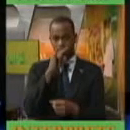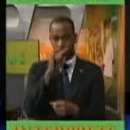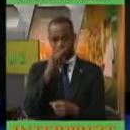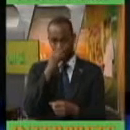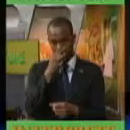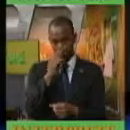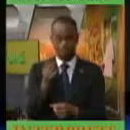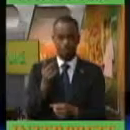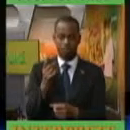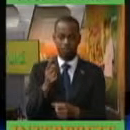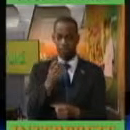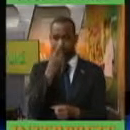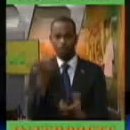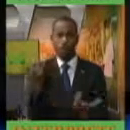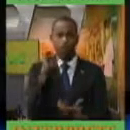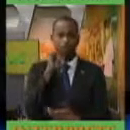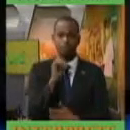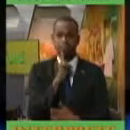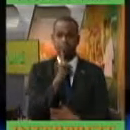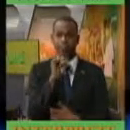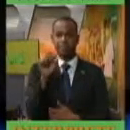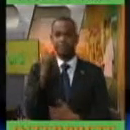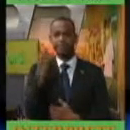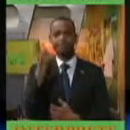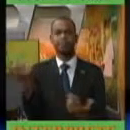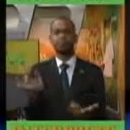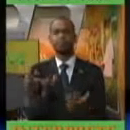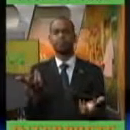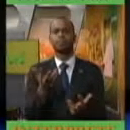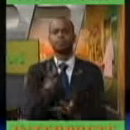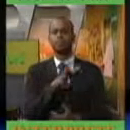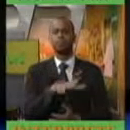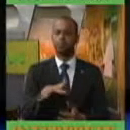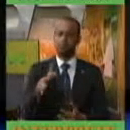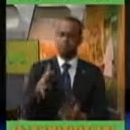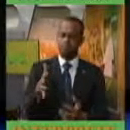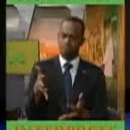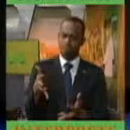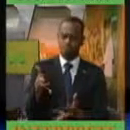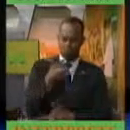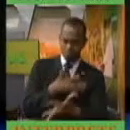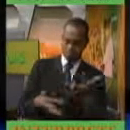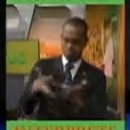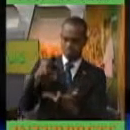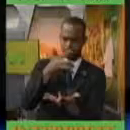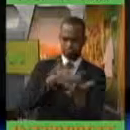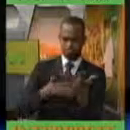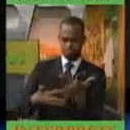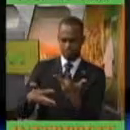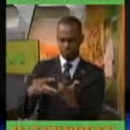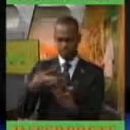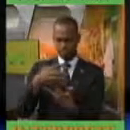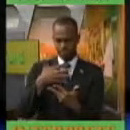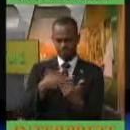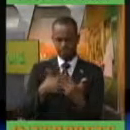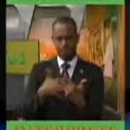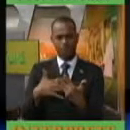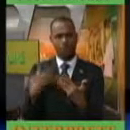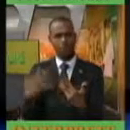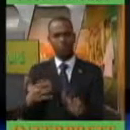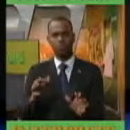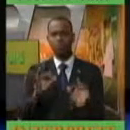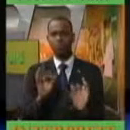o un niño sordo. Que comprendan el retorno de la convivencia que lleva ese niño para ese